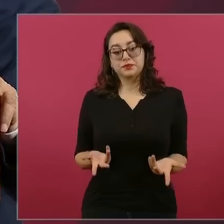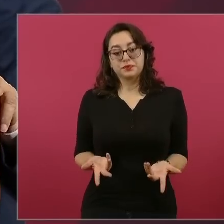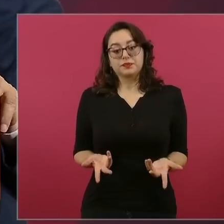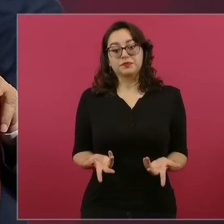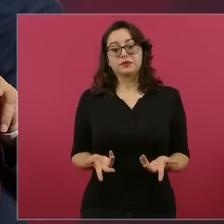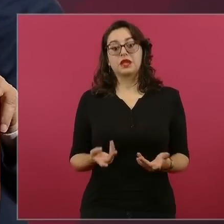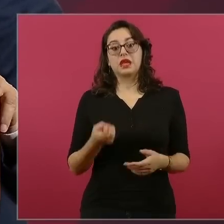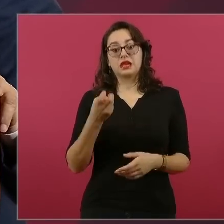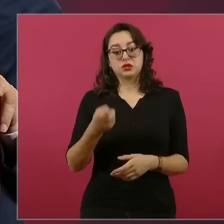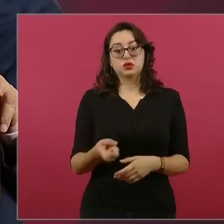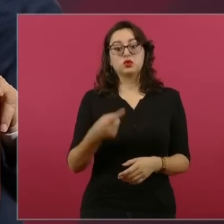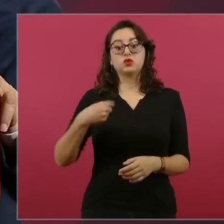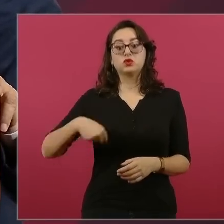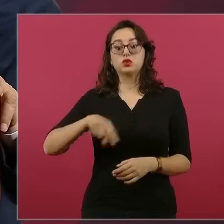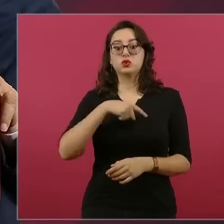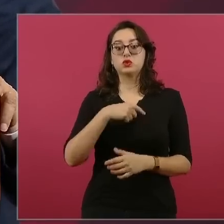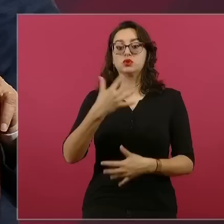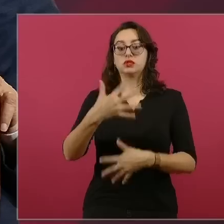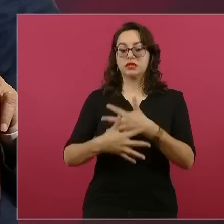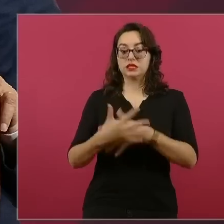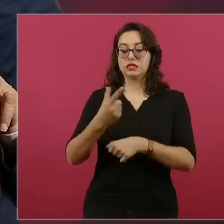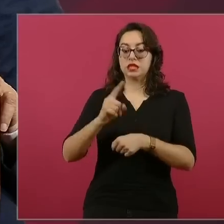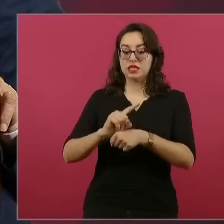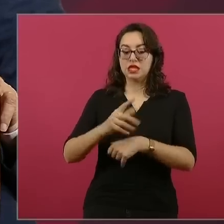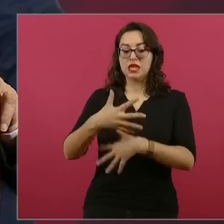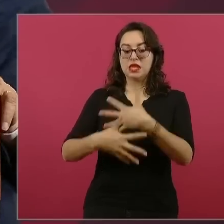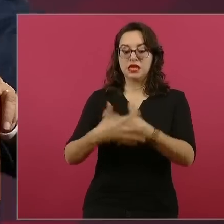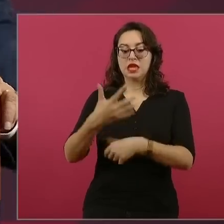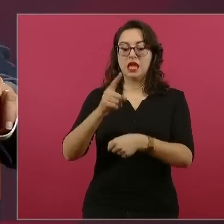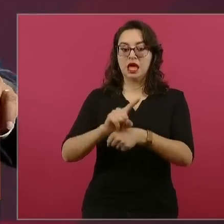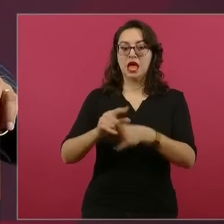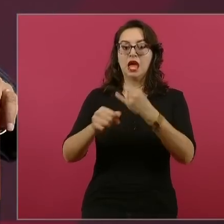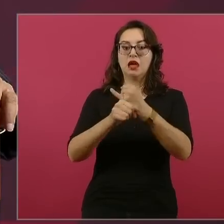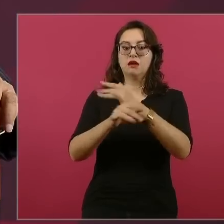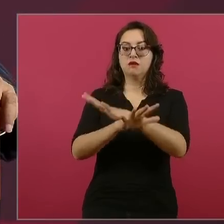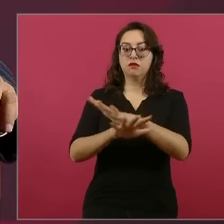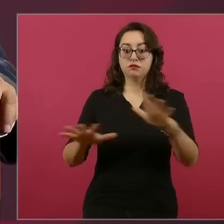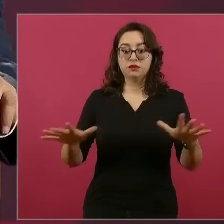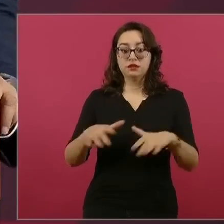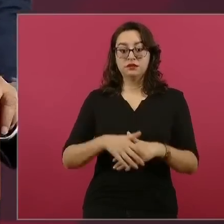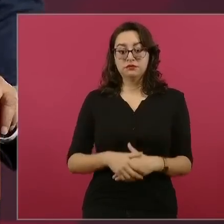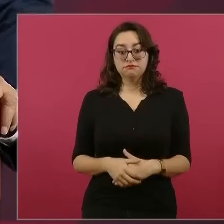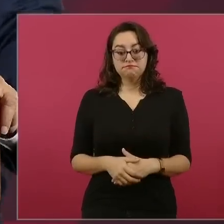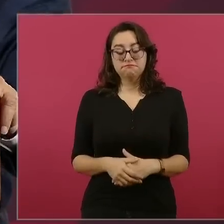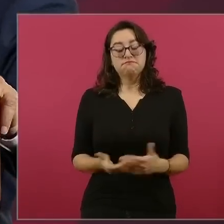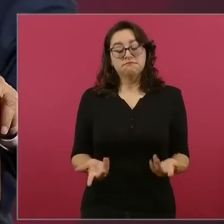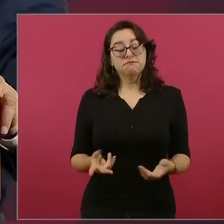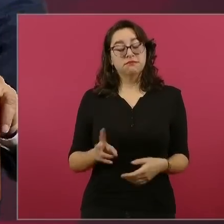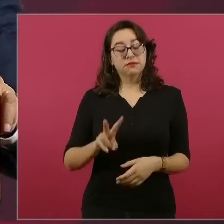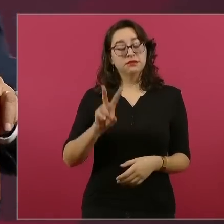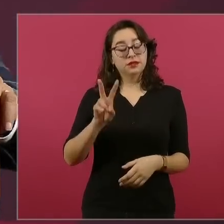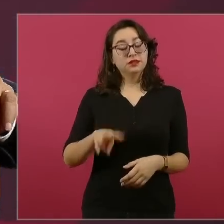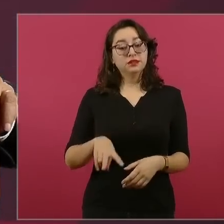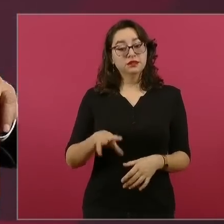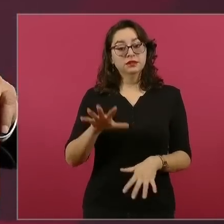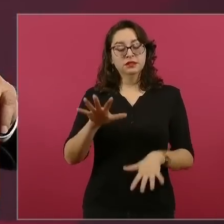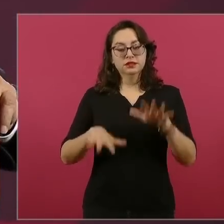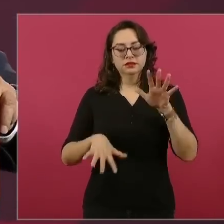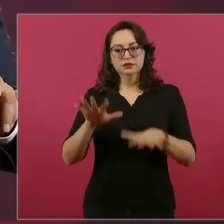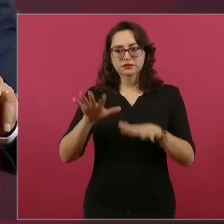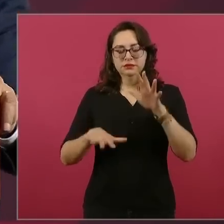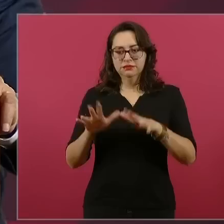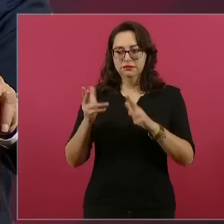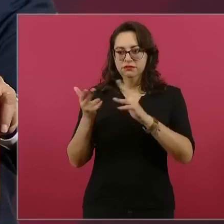Por eso informamos cada 15 días. Y sí, hay veces que aumenta el número